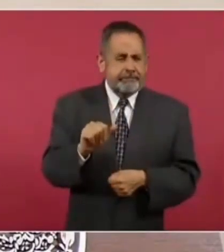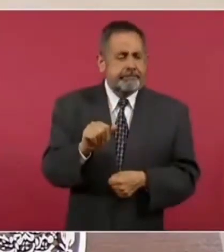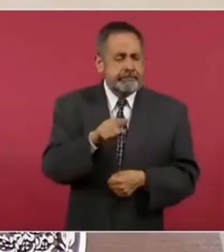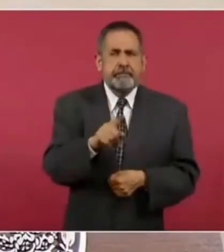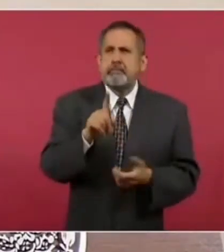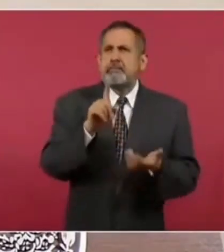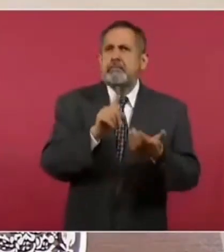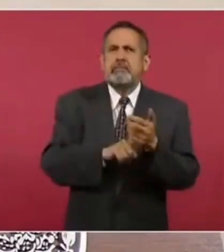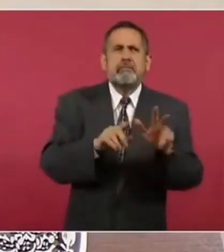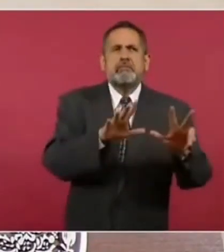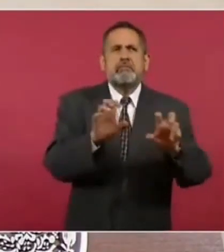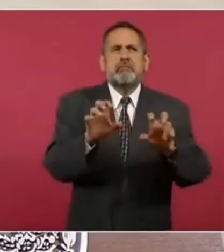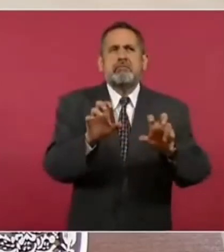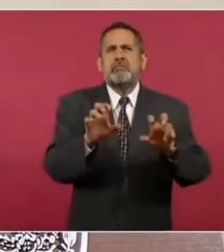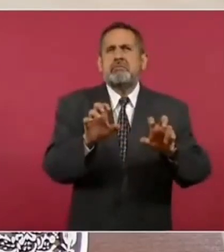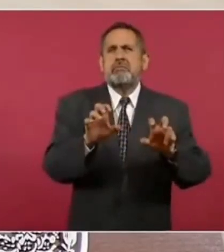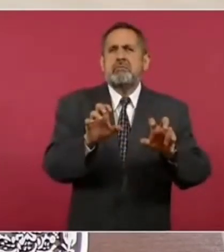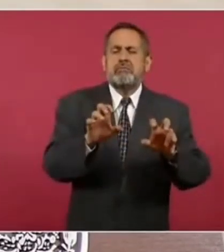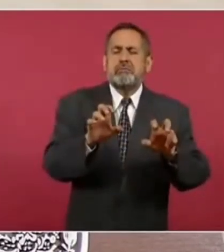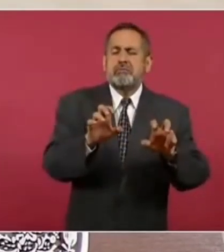de